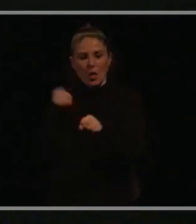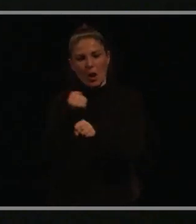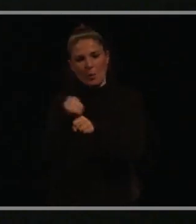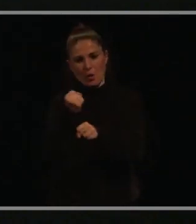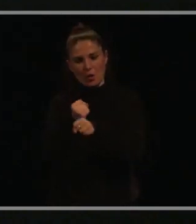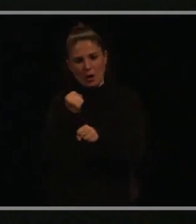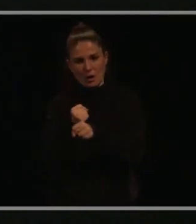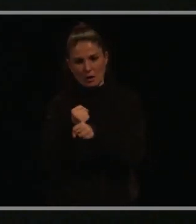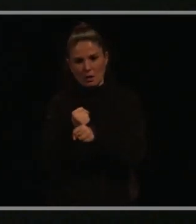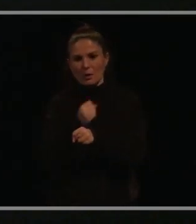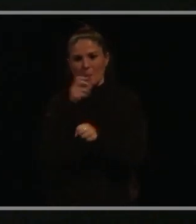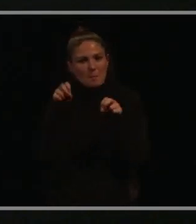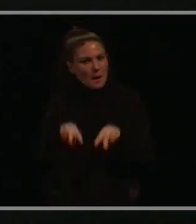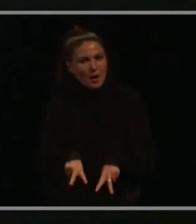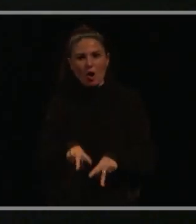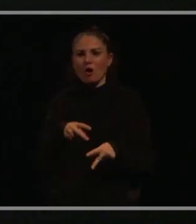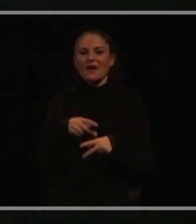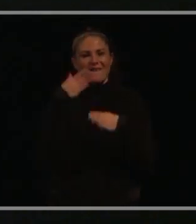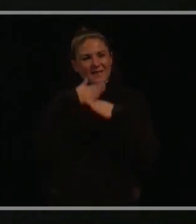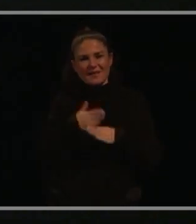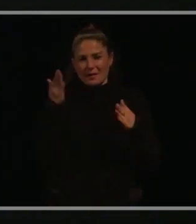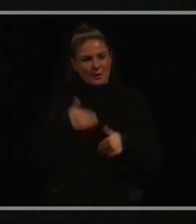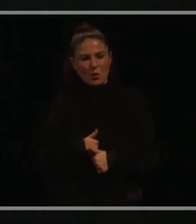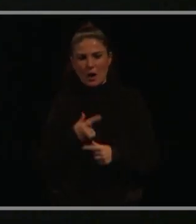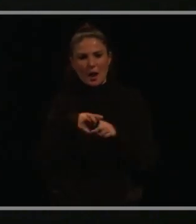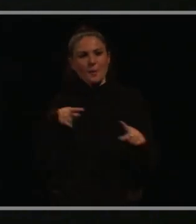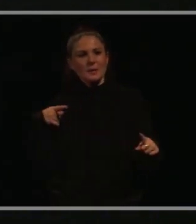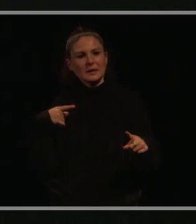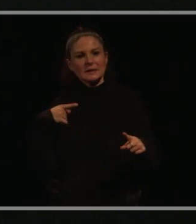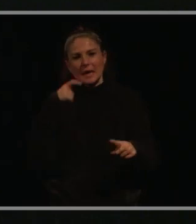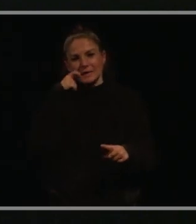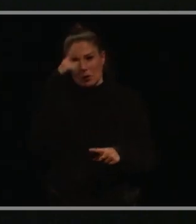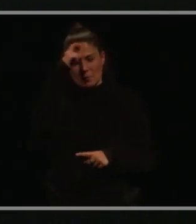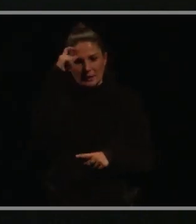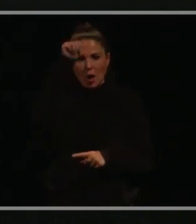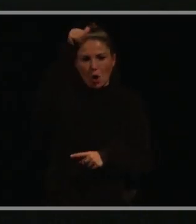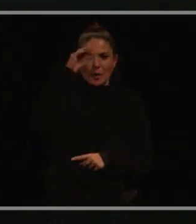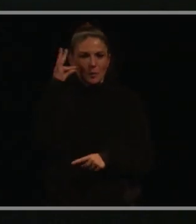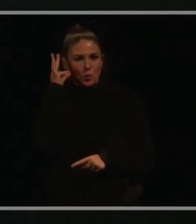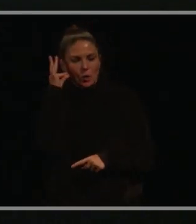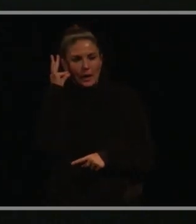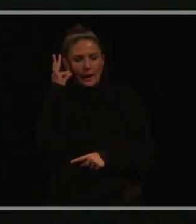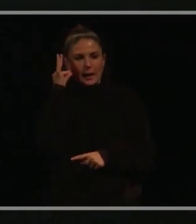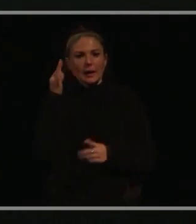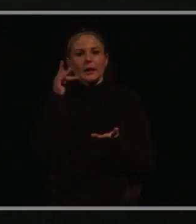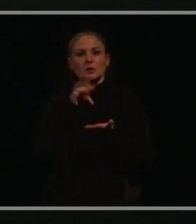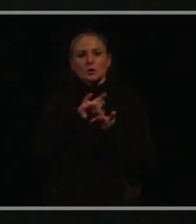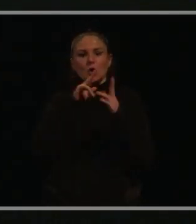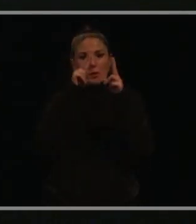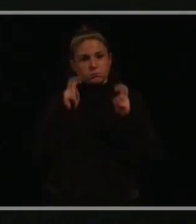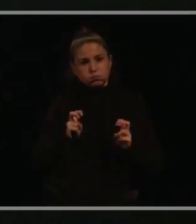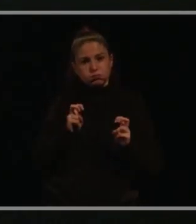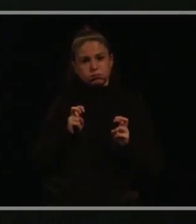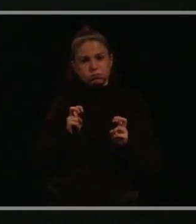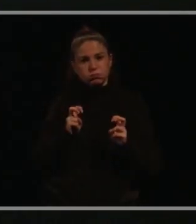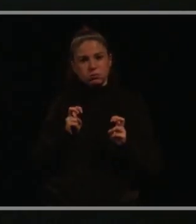más precaria e inestable. La mitad de la brecha en salud mental entre hombres y mujeres en el confinamiento tenía que ver con